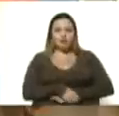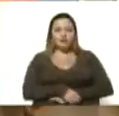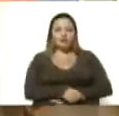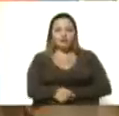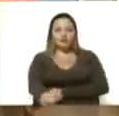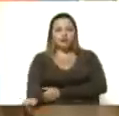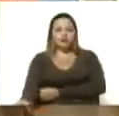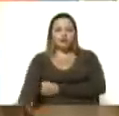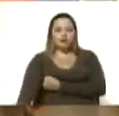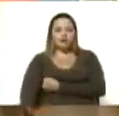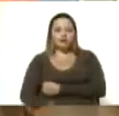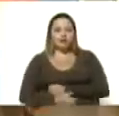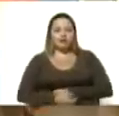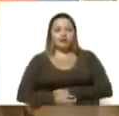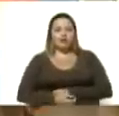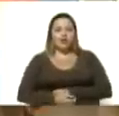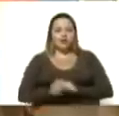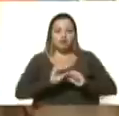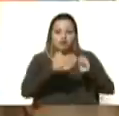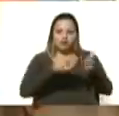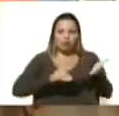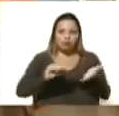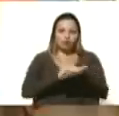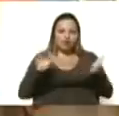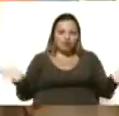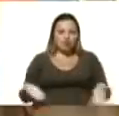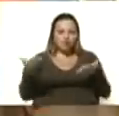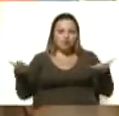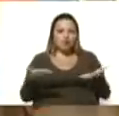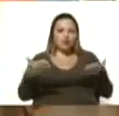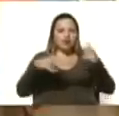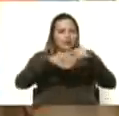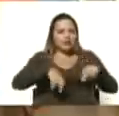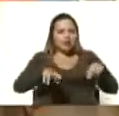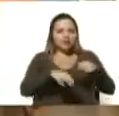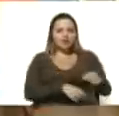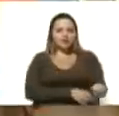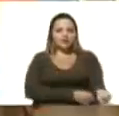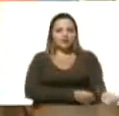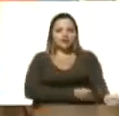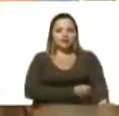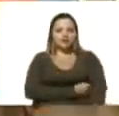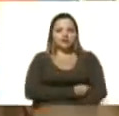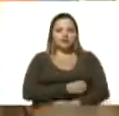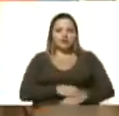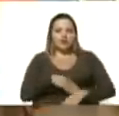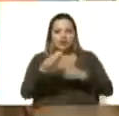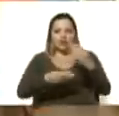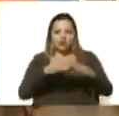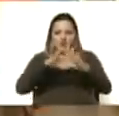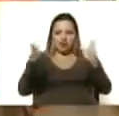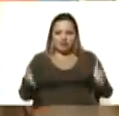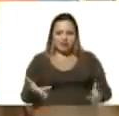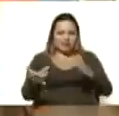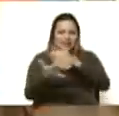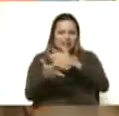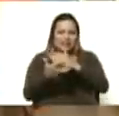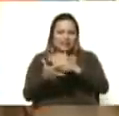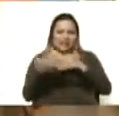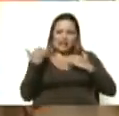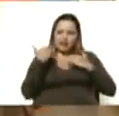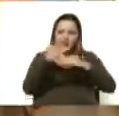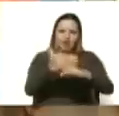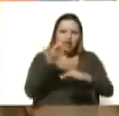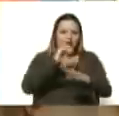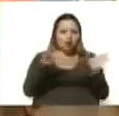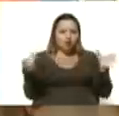un reimpulso a la investigación. Se realizó una mesa técnica de altísimo nivel, donde nos